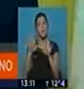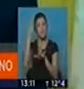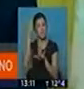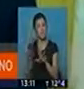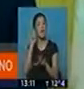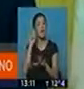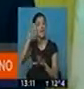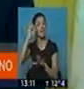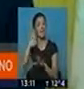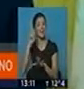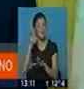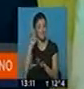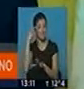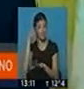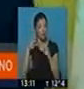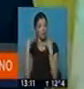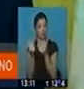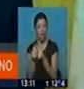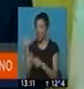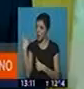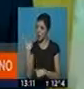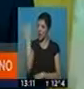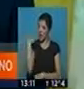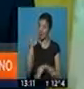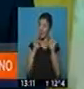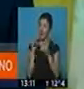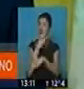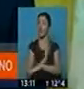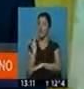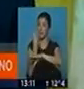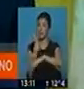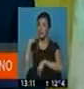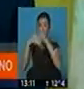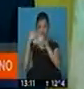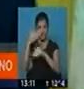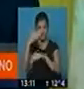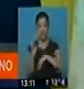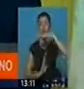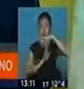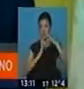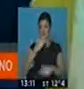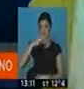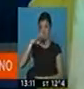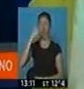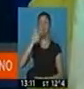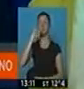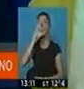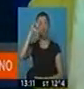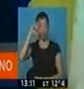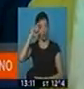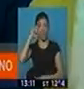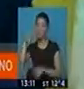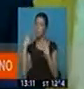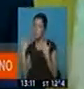resultados. Tuvo la oportunidad de votar a un gobierno progresista, liderado por el Partido Socialista. Tuvo en su mano poner fin